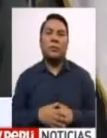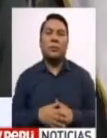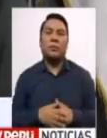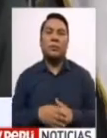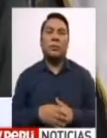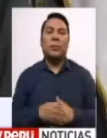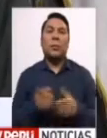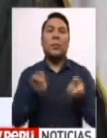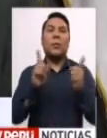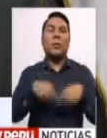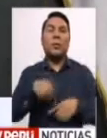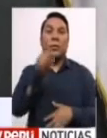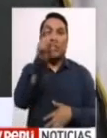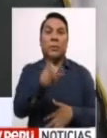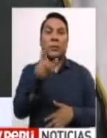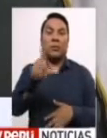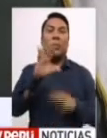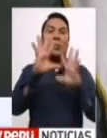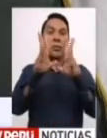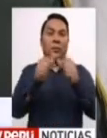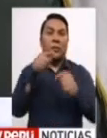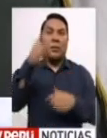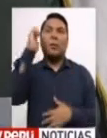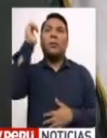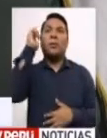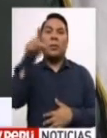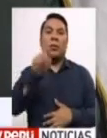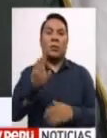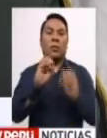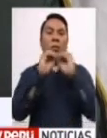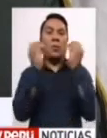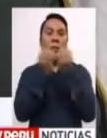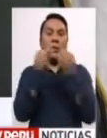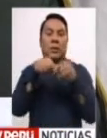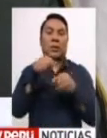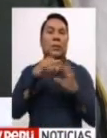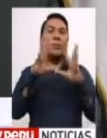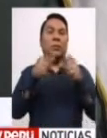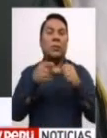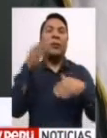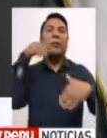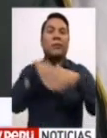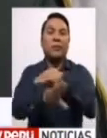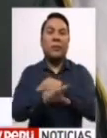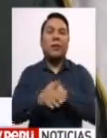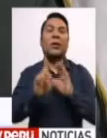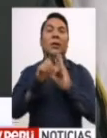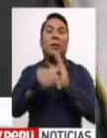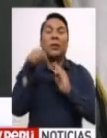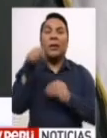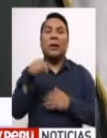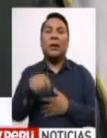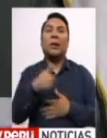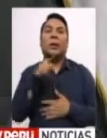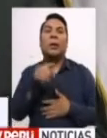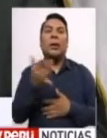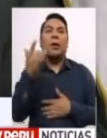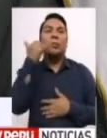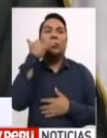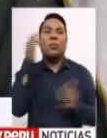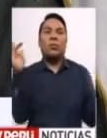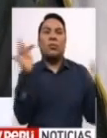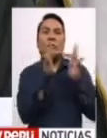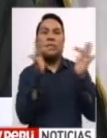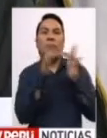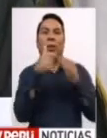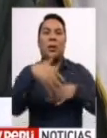un criminal que lidera una organización de este tipo va al penal, no pierde contacto con ellos, ¿no? Sigue siendo el jefe de la